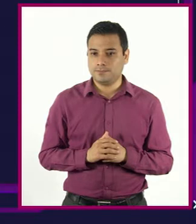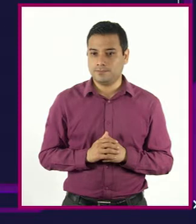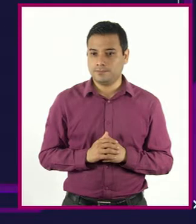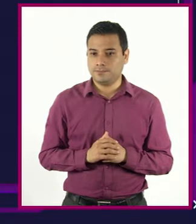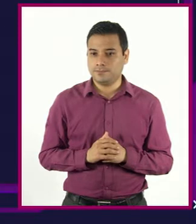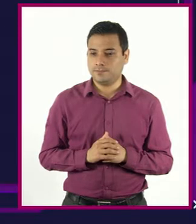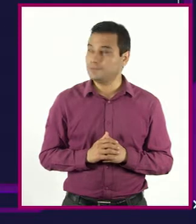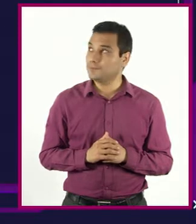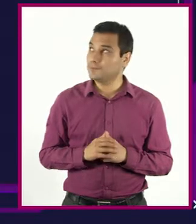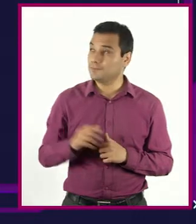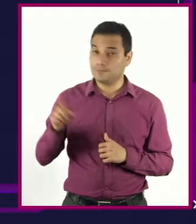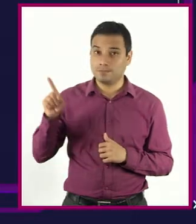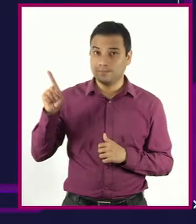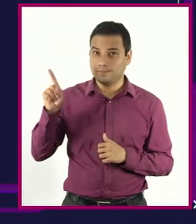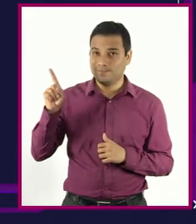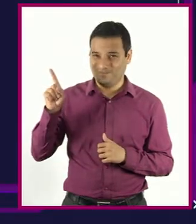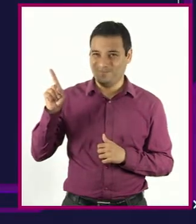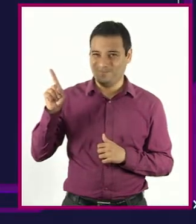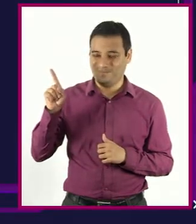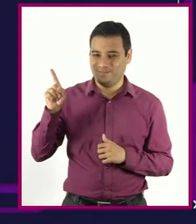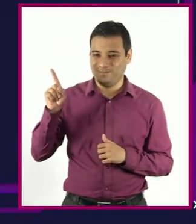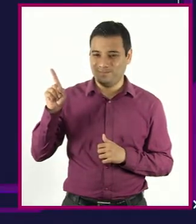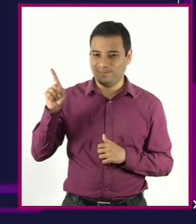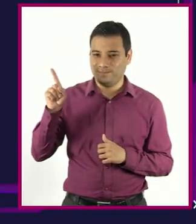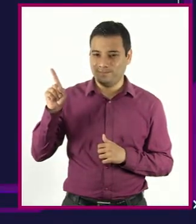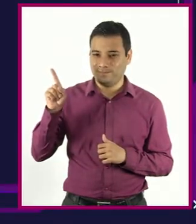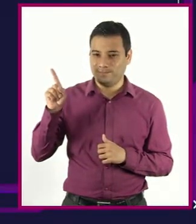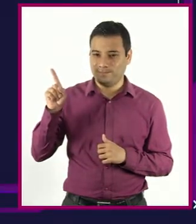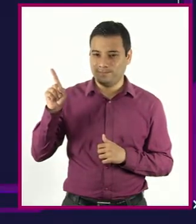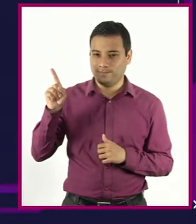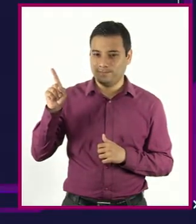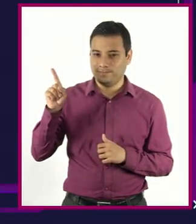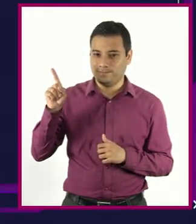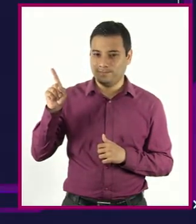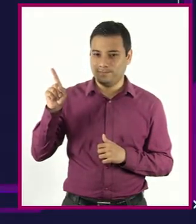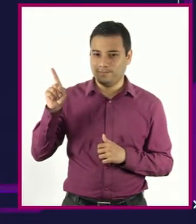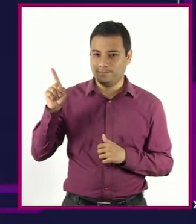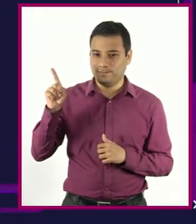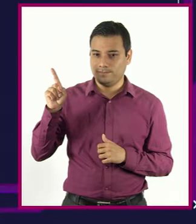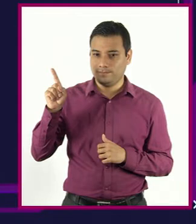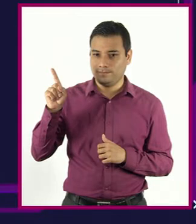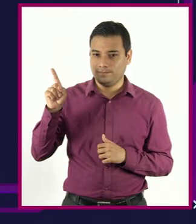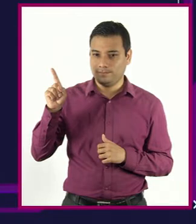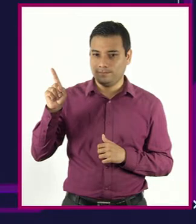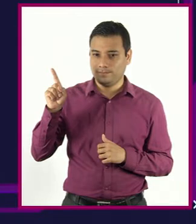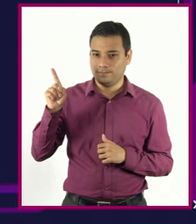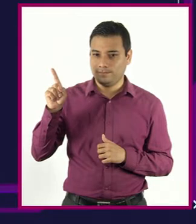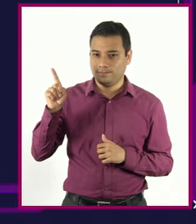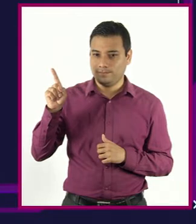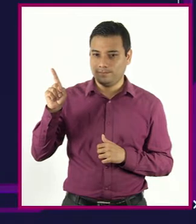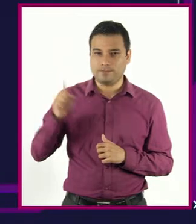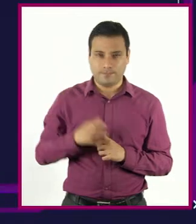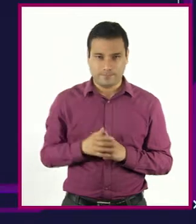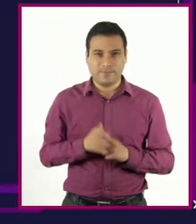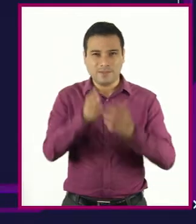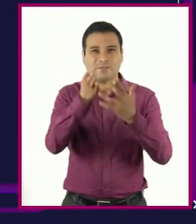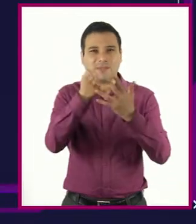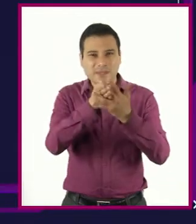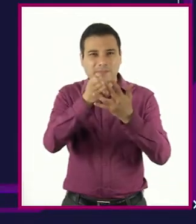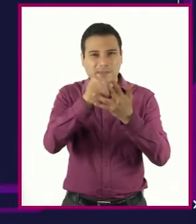es exacta y de 4 es 2, mitad de 2 es 1 y tercia de 3 es